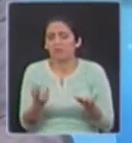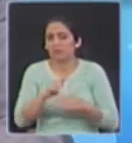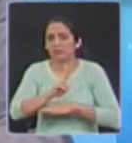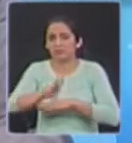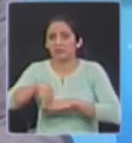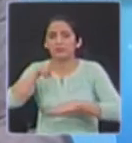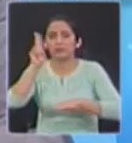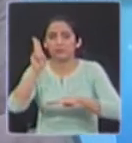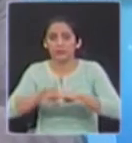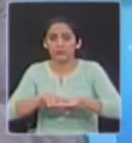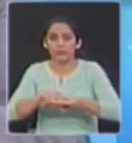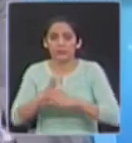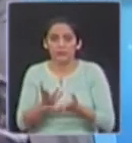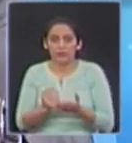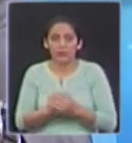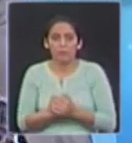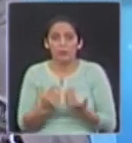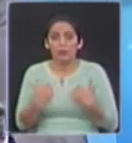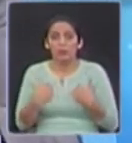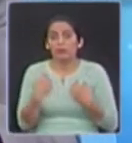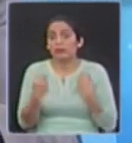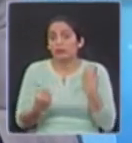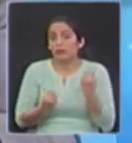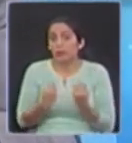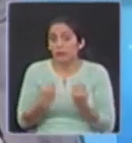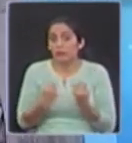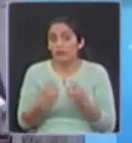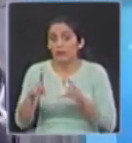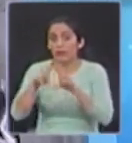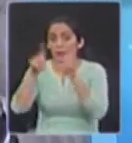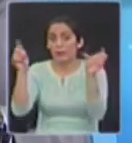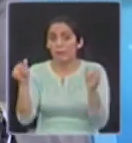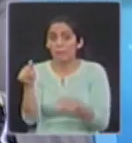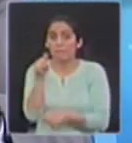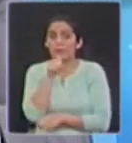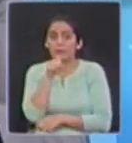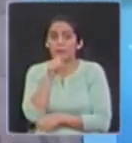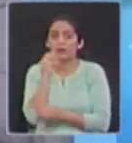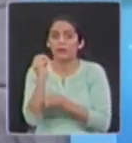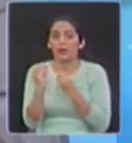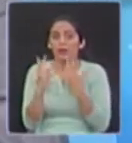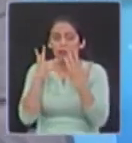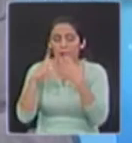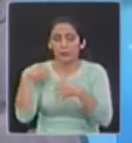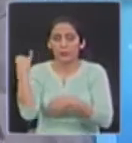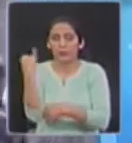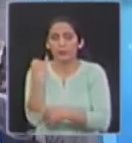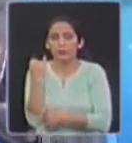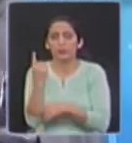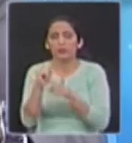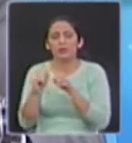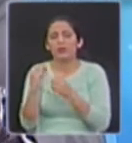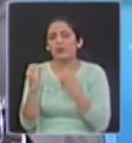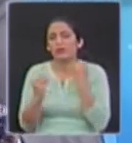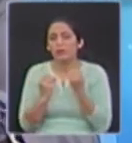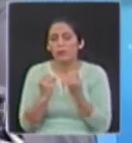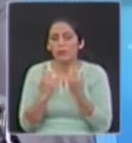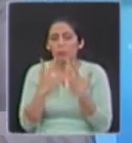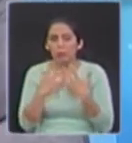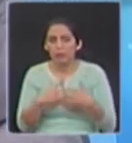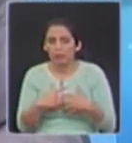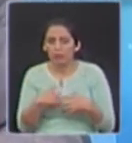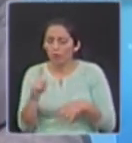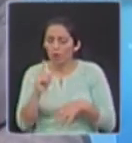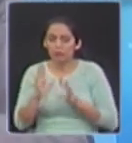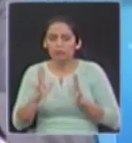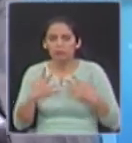este 2 de abril, eso no impide en que deban darse diferentes cambios a un modelo económico que ya no resulta beneficioso